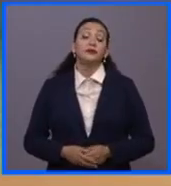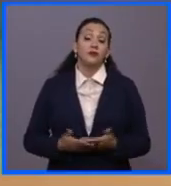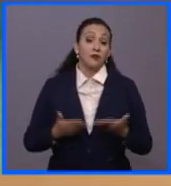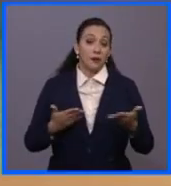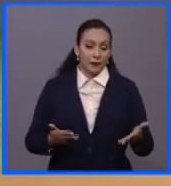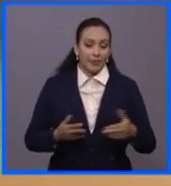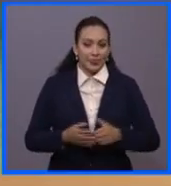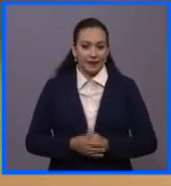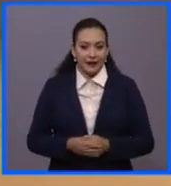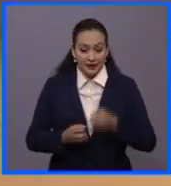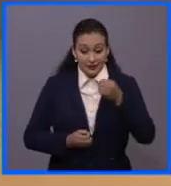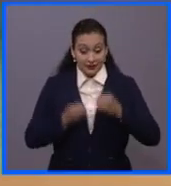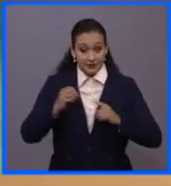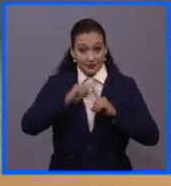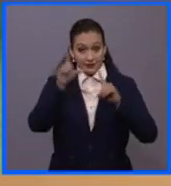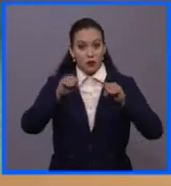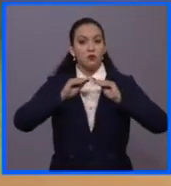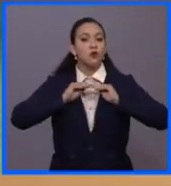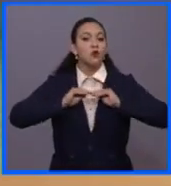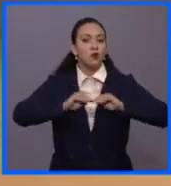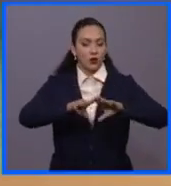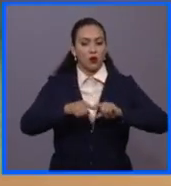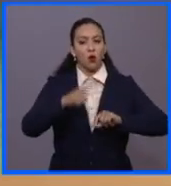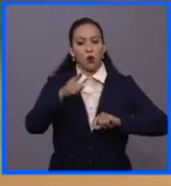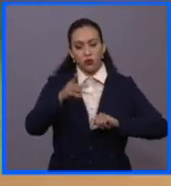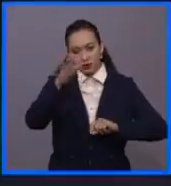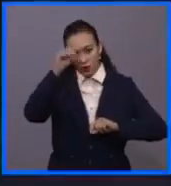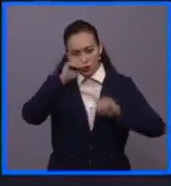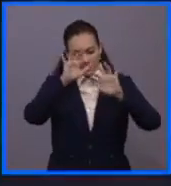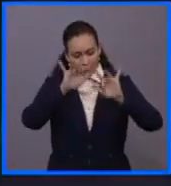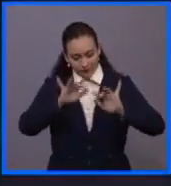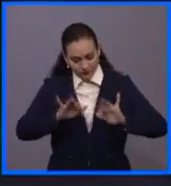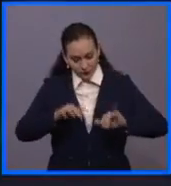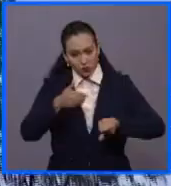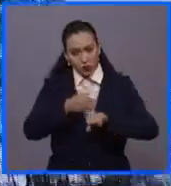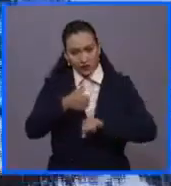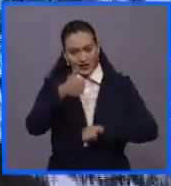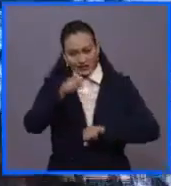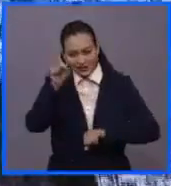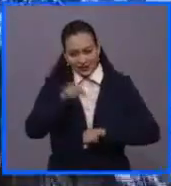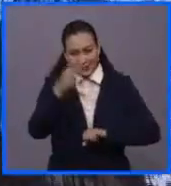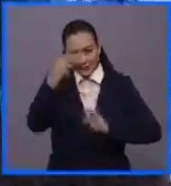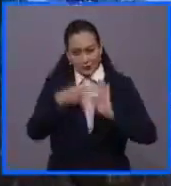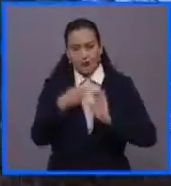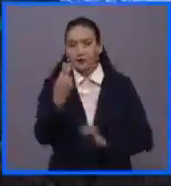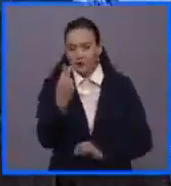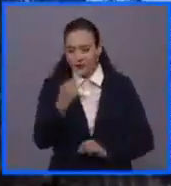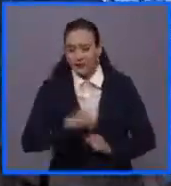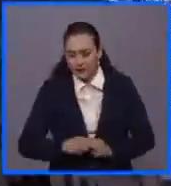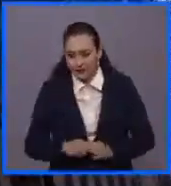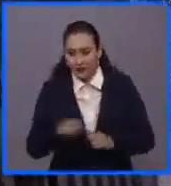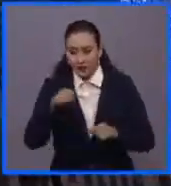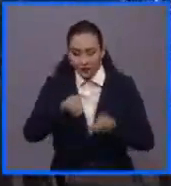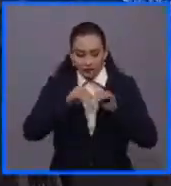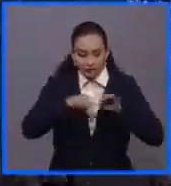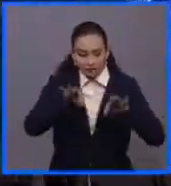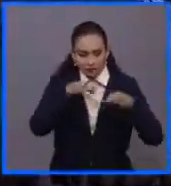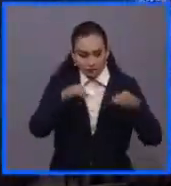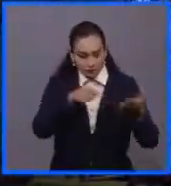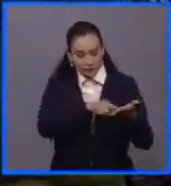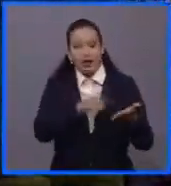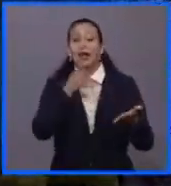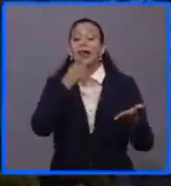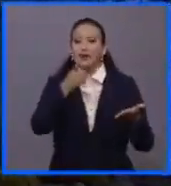tanto, la Suprema Corte publicó el Acuerdo General Plenario 6, diagonal 2025, en el que ordena levantar el